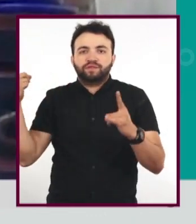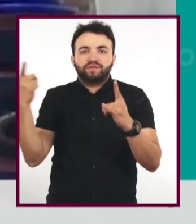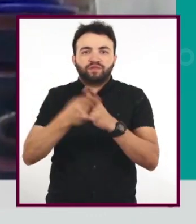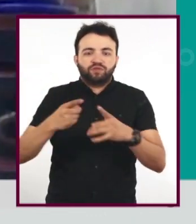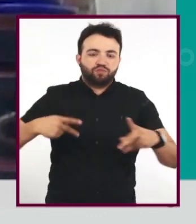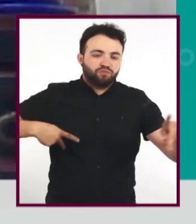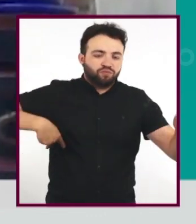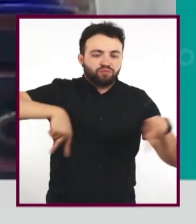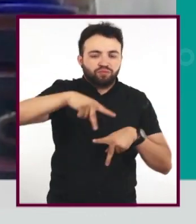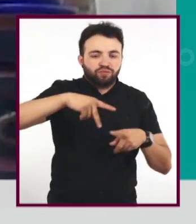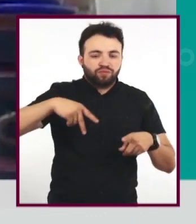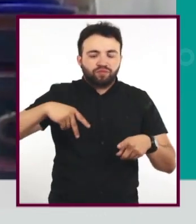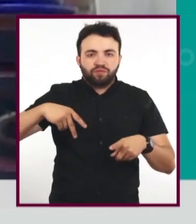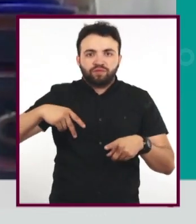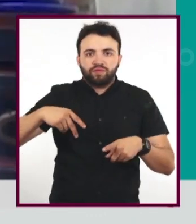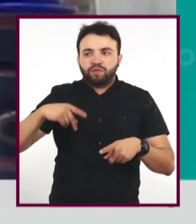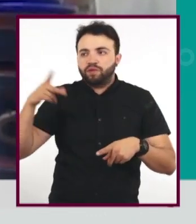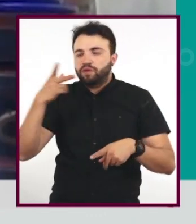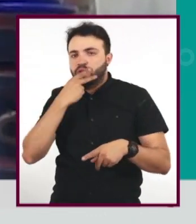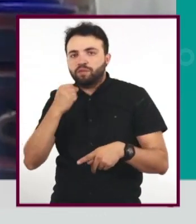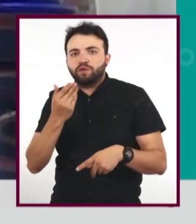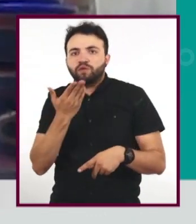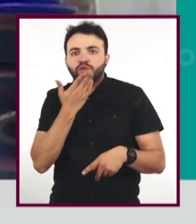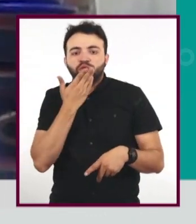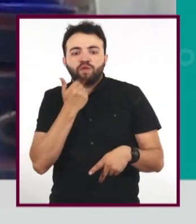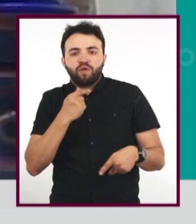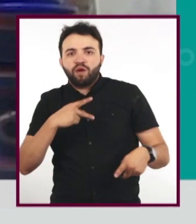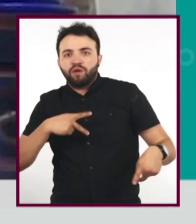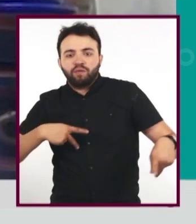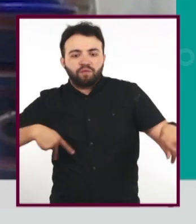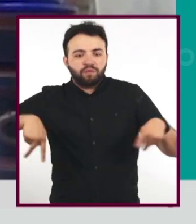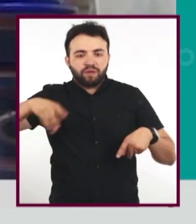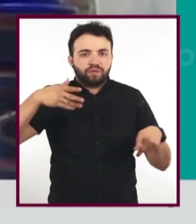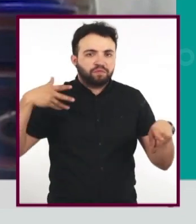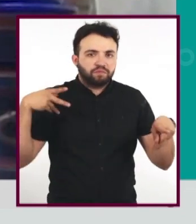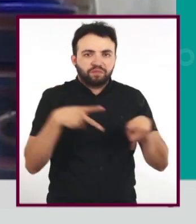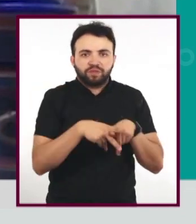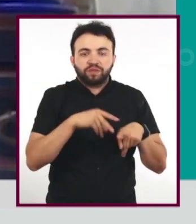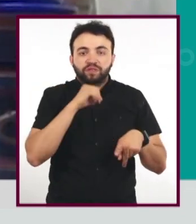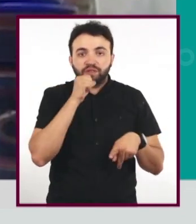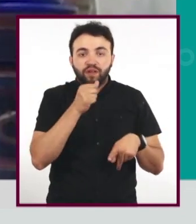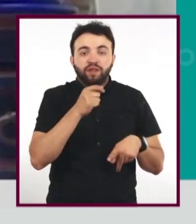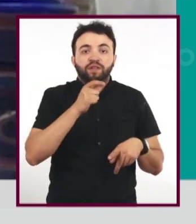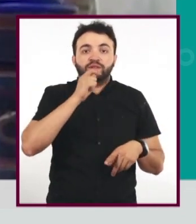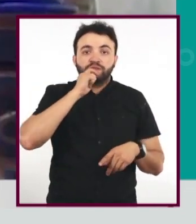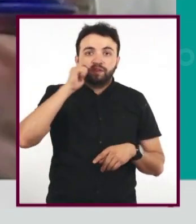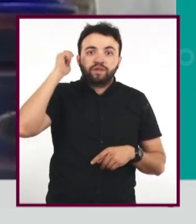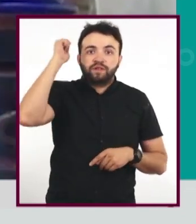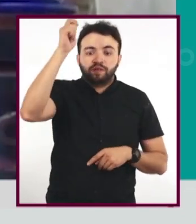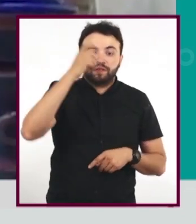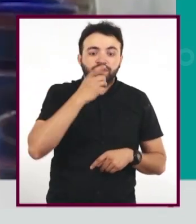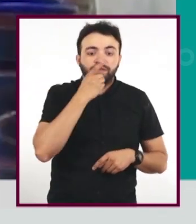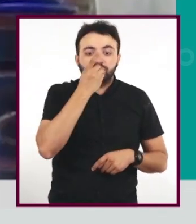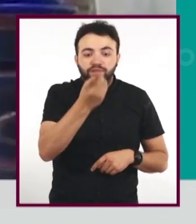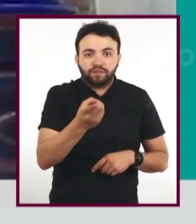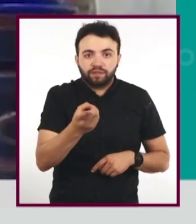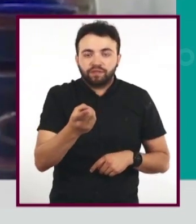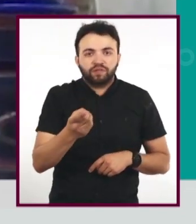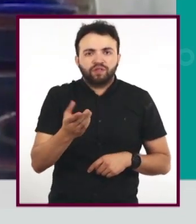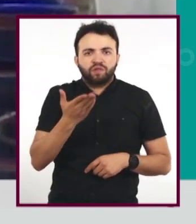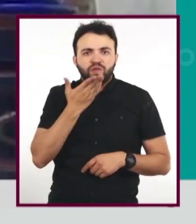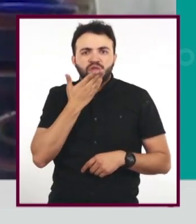ellos, no fue falta, pero el referee a fuerza dijo que era falta y les otorgó un penalti. Y